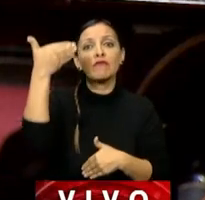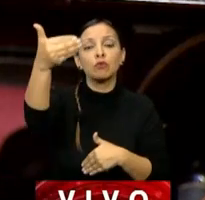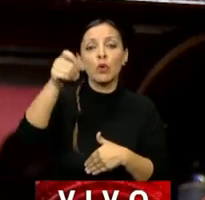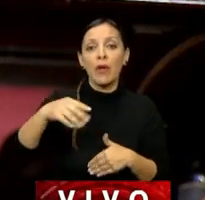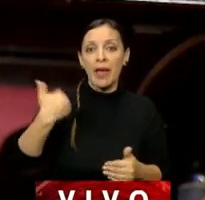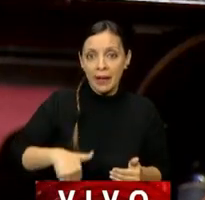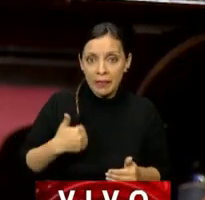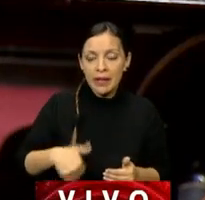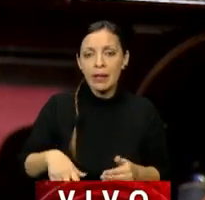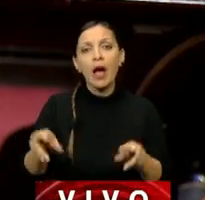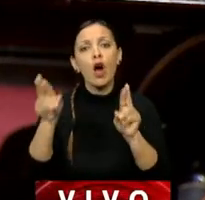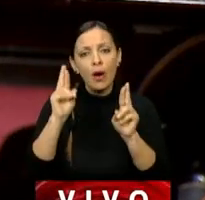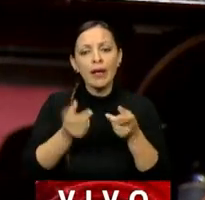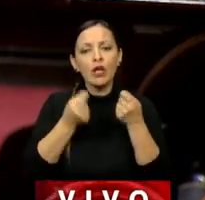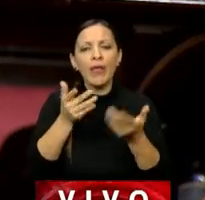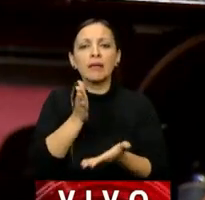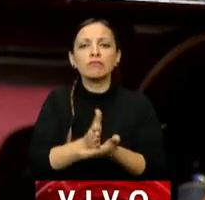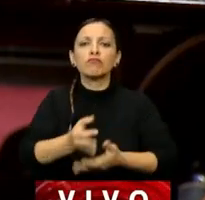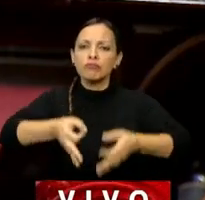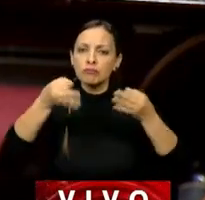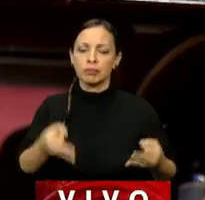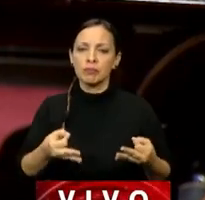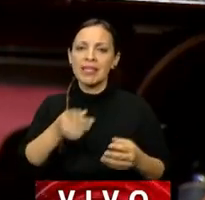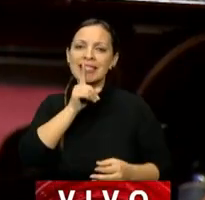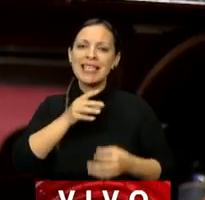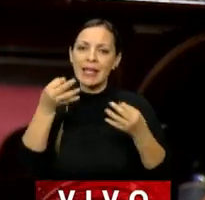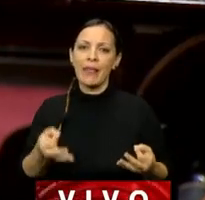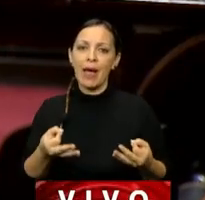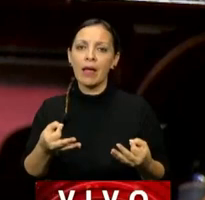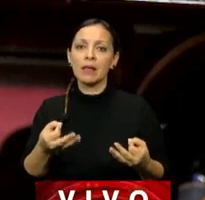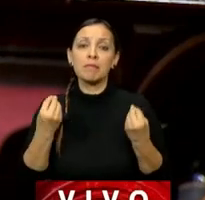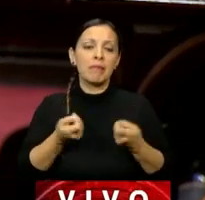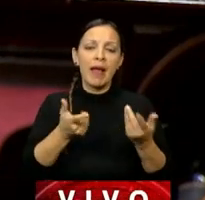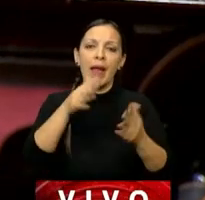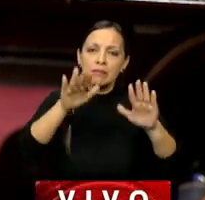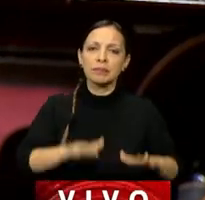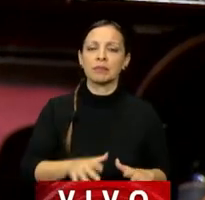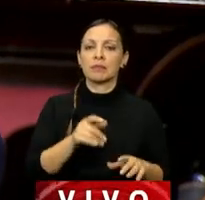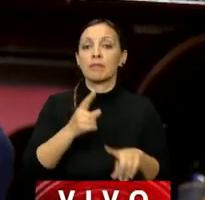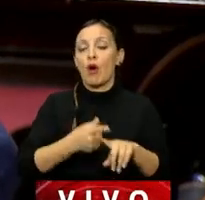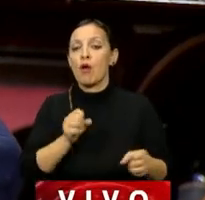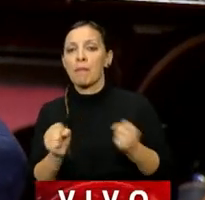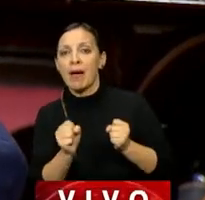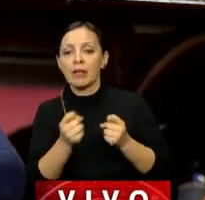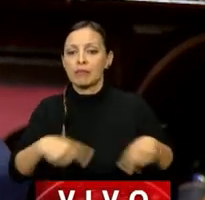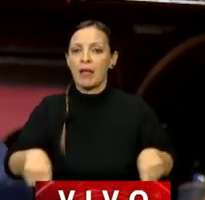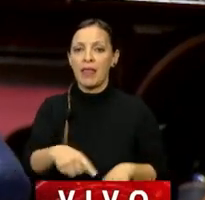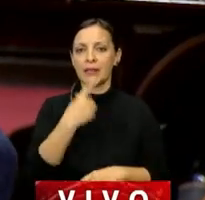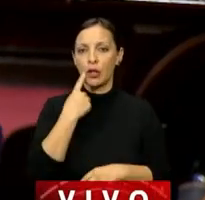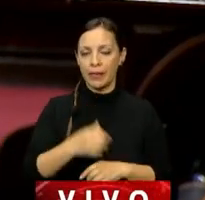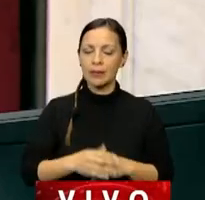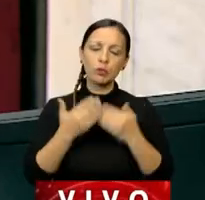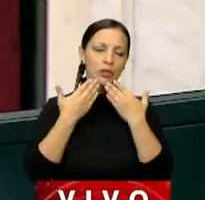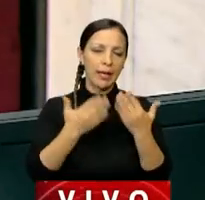traigan rigurosidad y seriedad frente a la angustia del dolor y el pánico que se vivieron y que se siguen viendo estos días muchas gracias